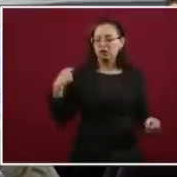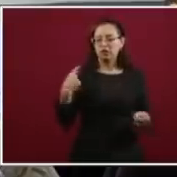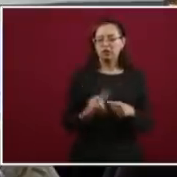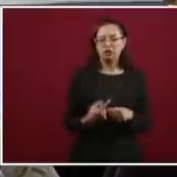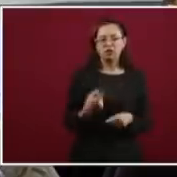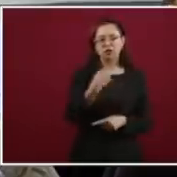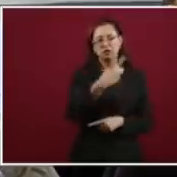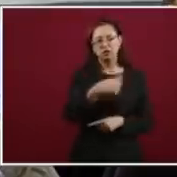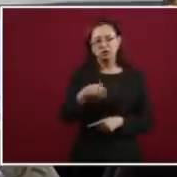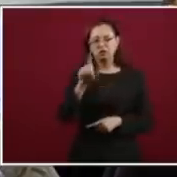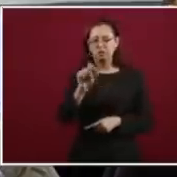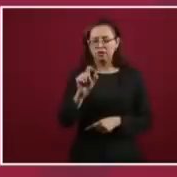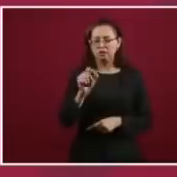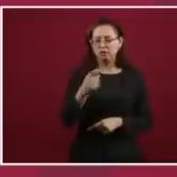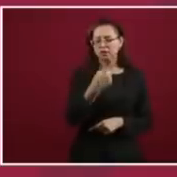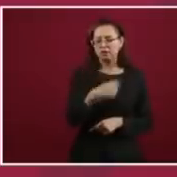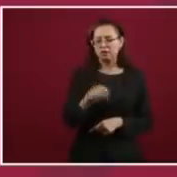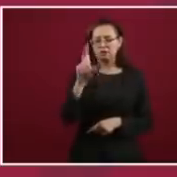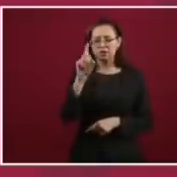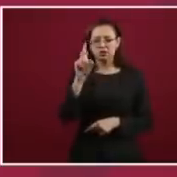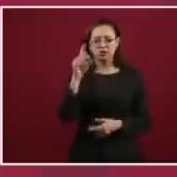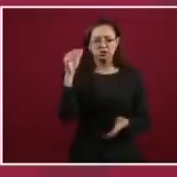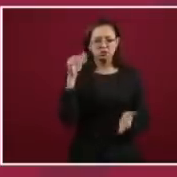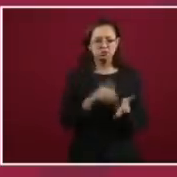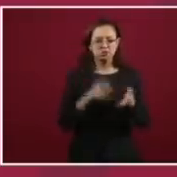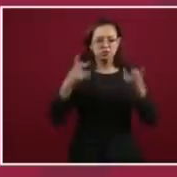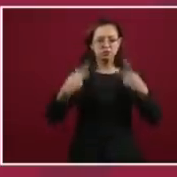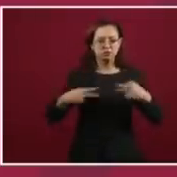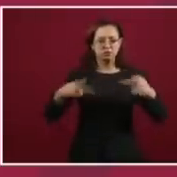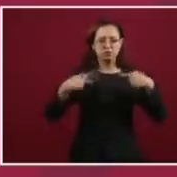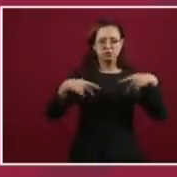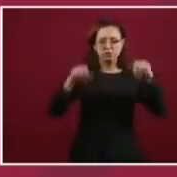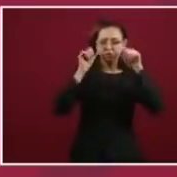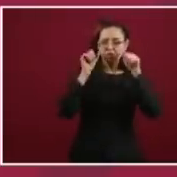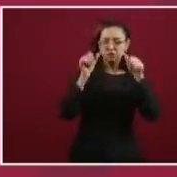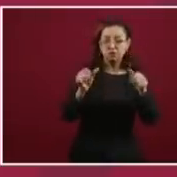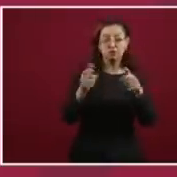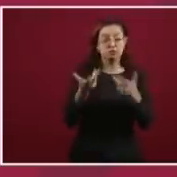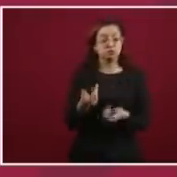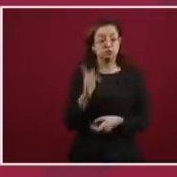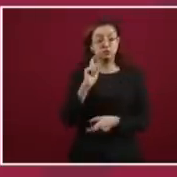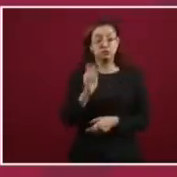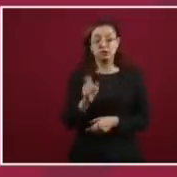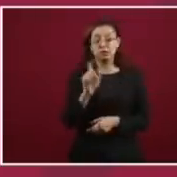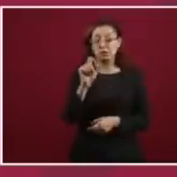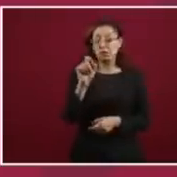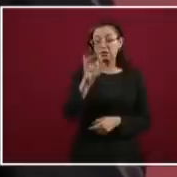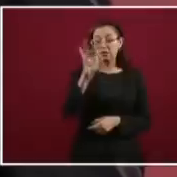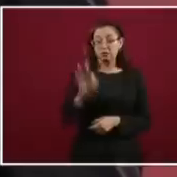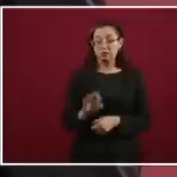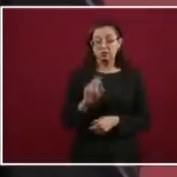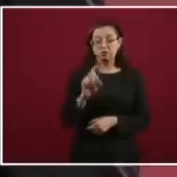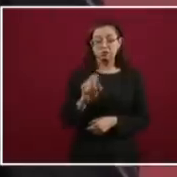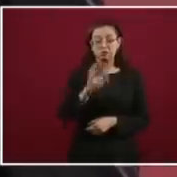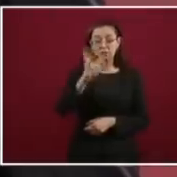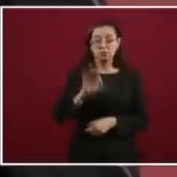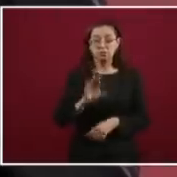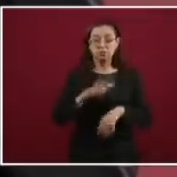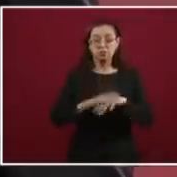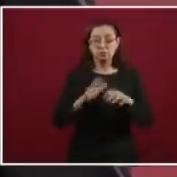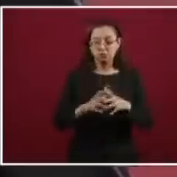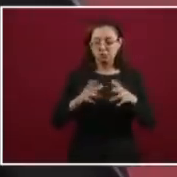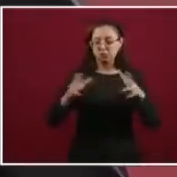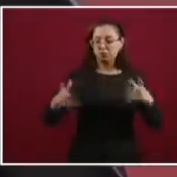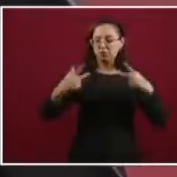120 130 un 20% más se ha crecido es